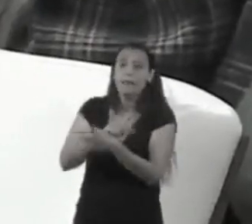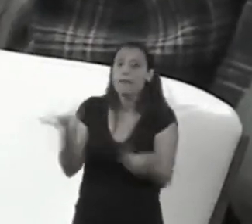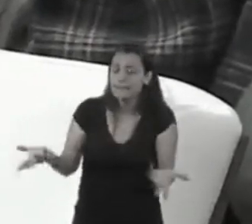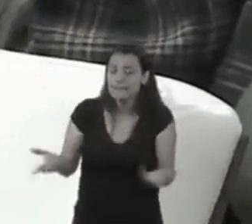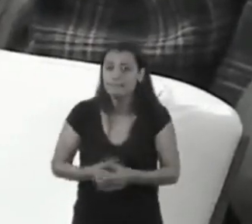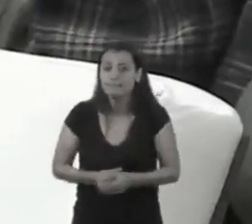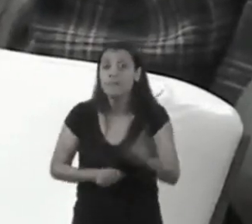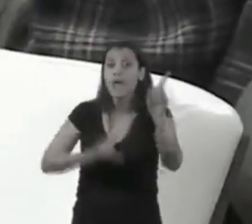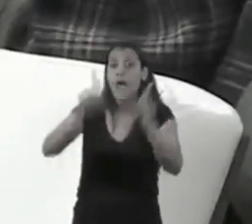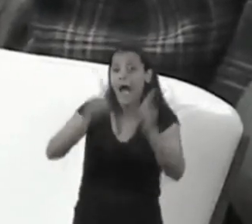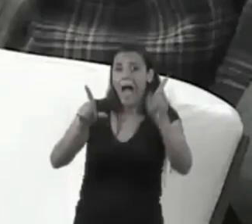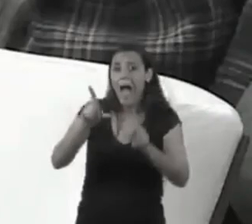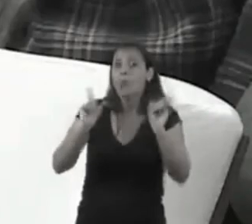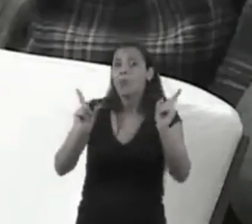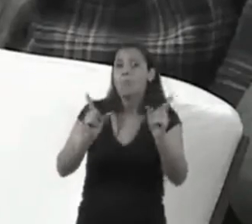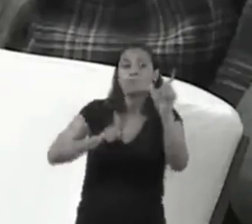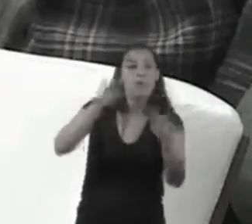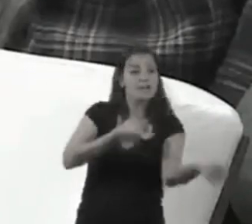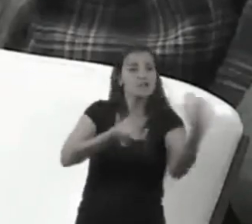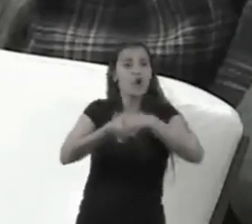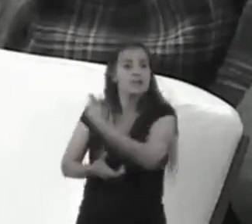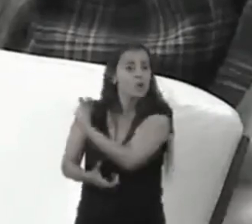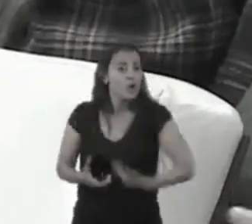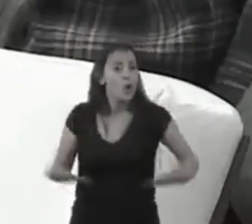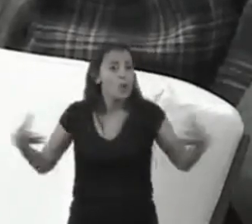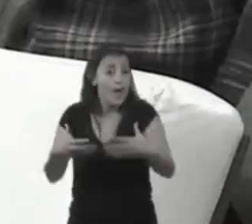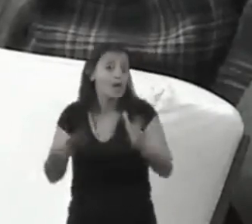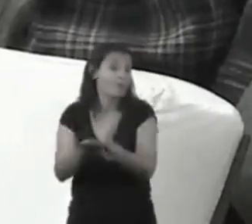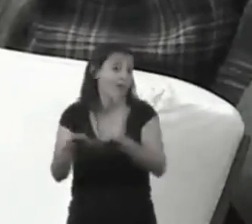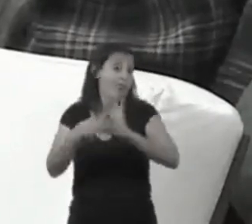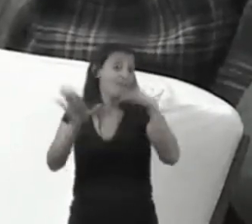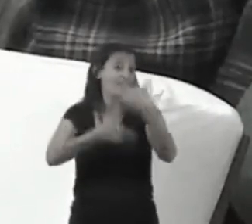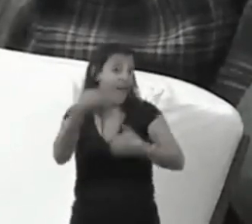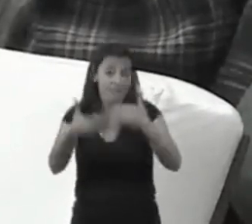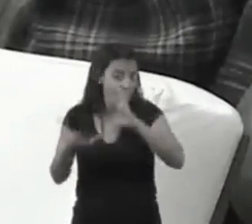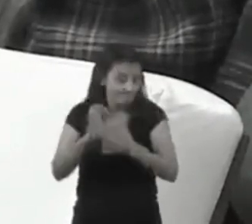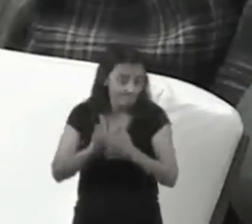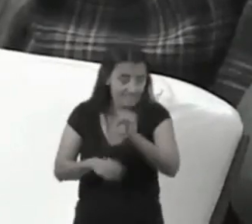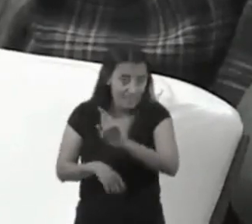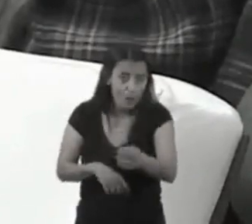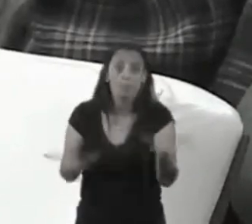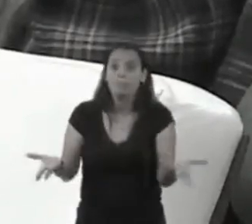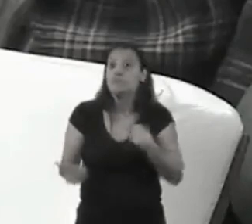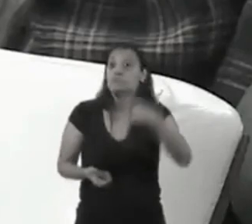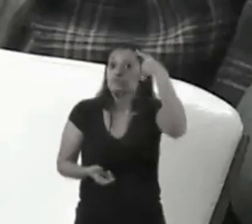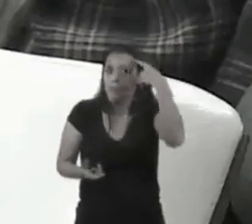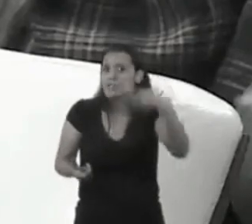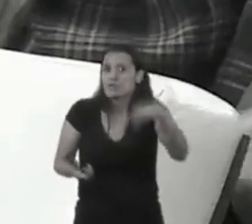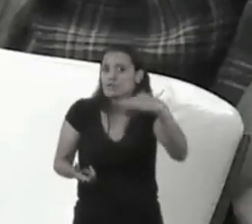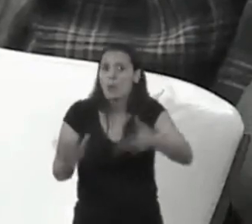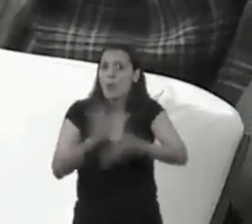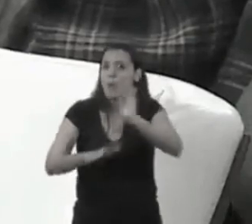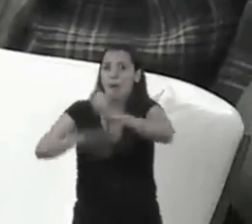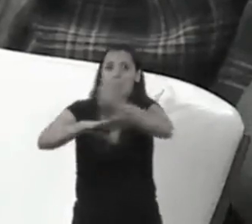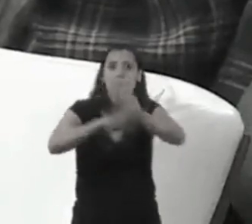algún miembro del gobierno de Javier Miley de la libertad avanza si el tratamiento informativo hubiese sido distinto y me hubiese encontrado más cámaras de televisión allá